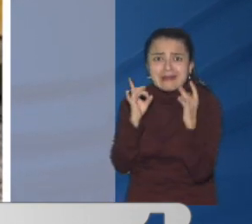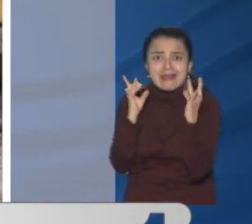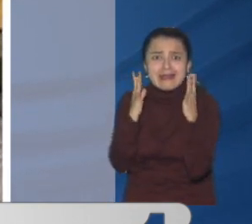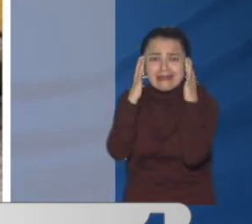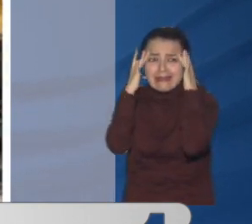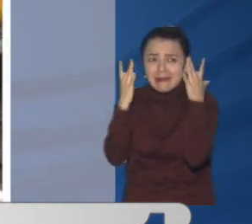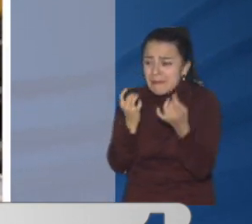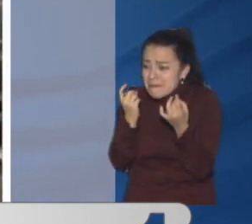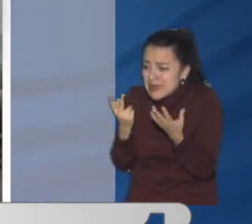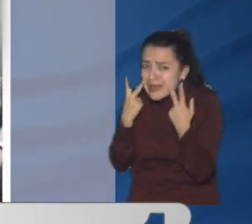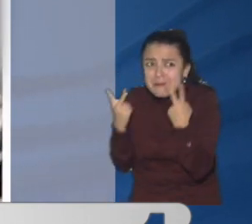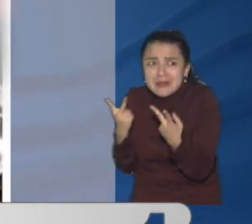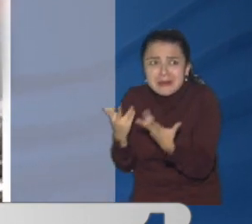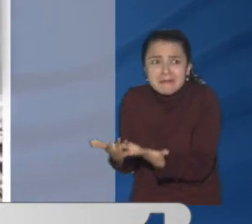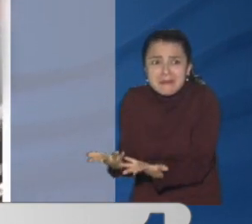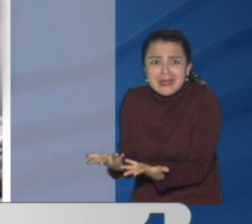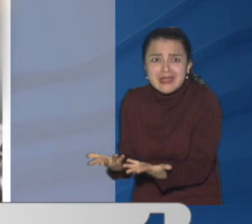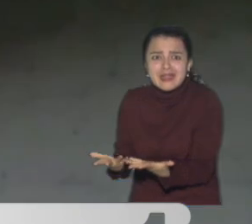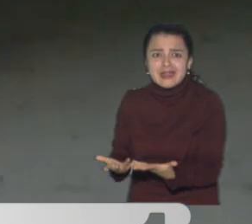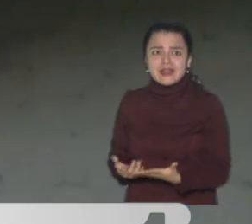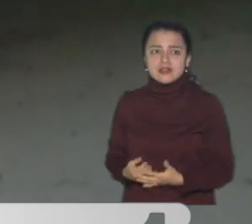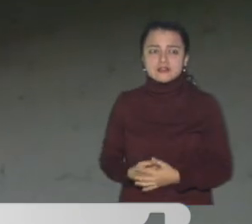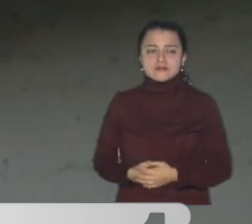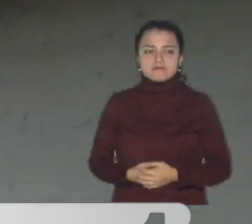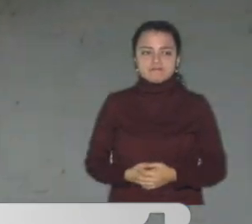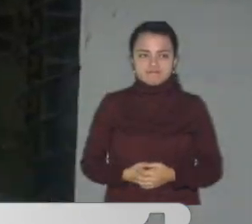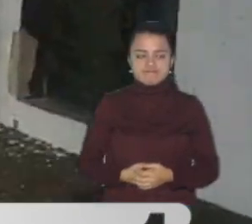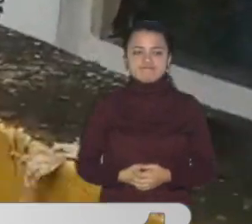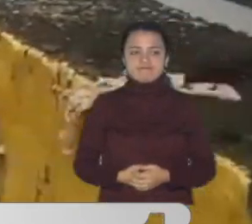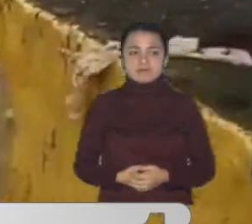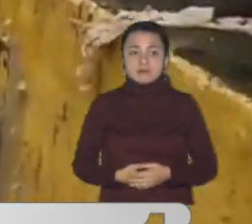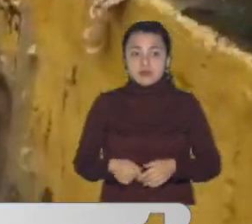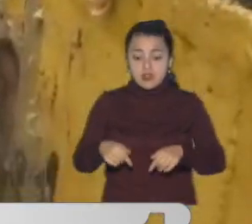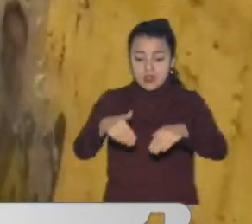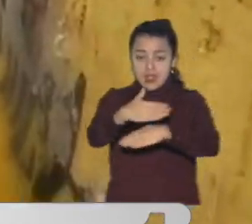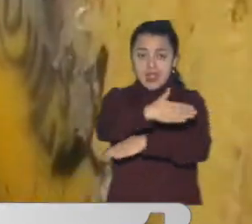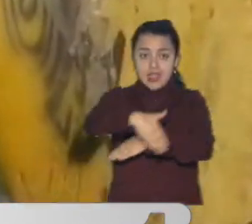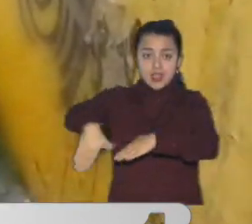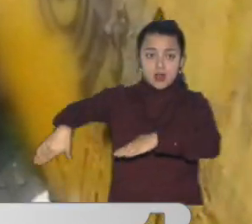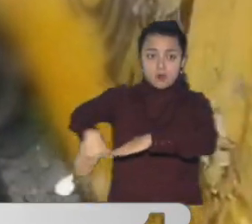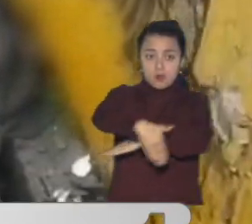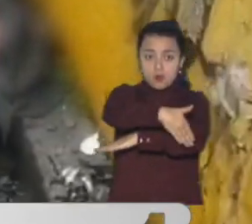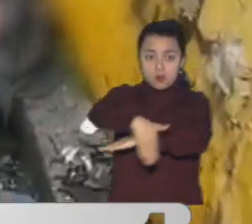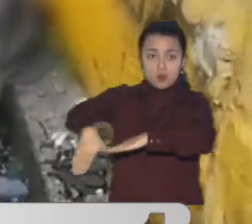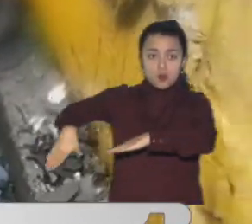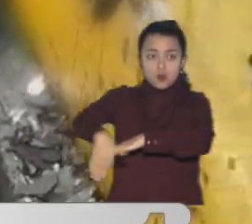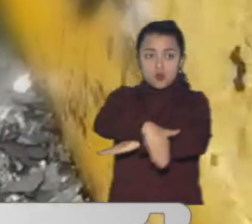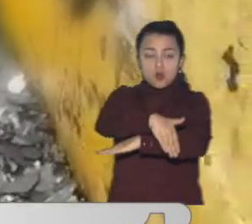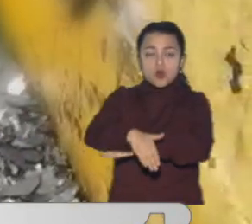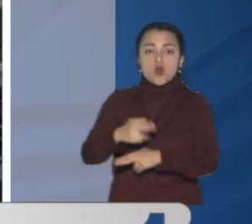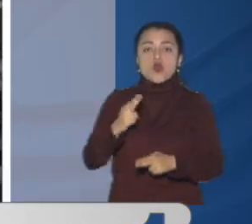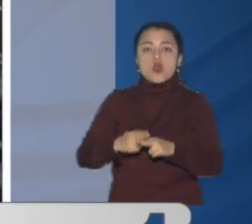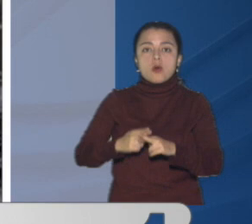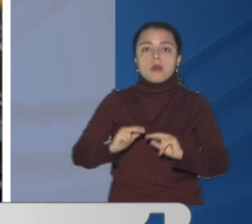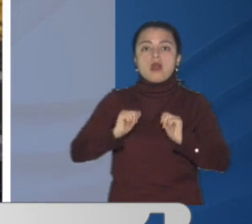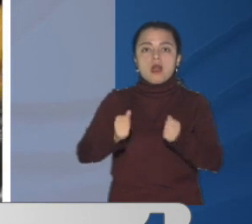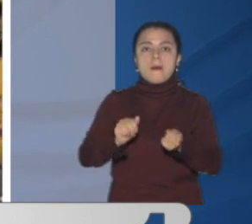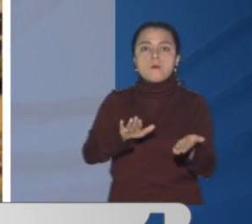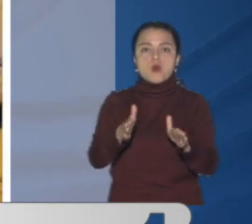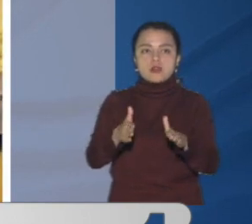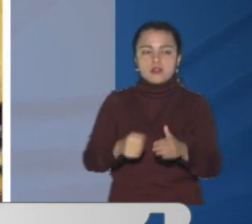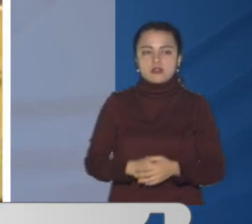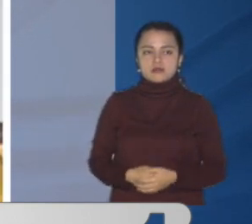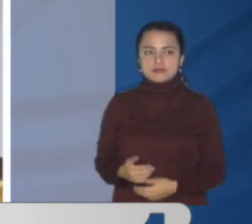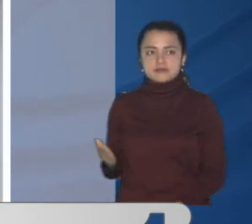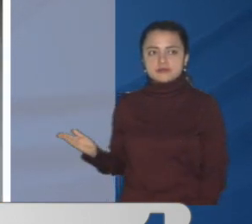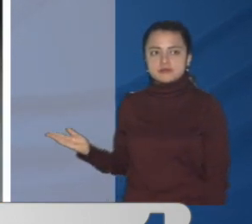de Bogotá. Contra el denominado muro de la muerte chocó violentamente este motociclista, quien perdió la vida instantáneamente.